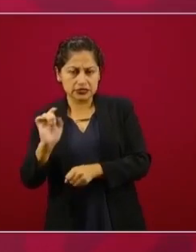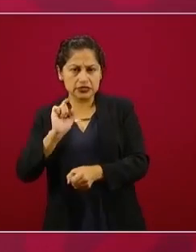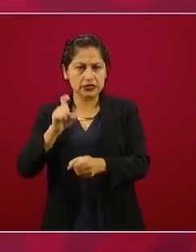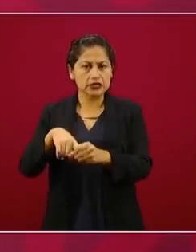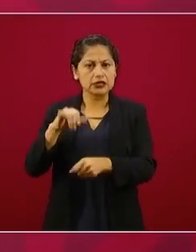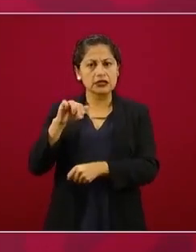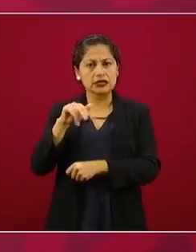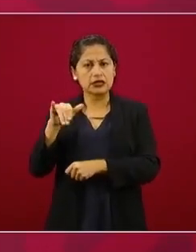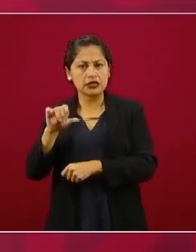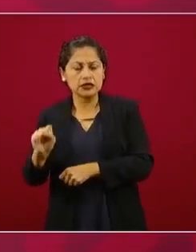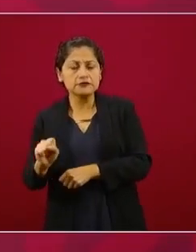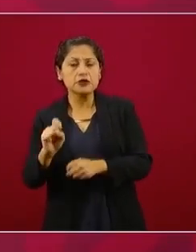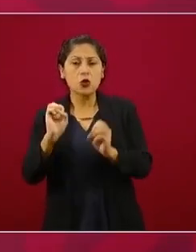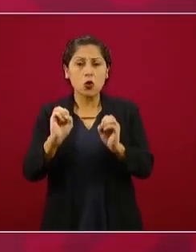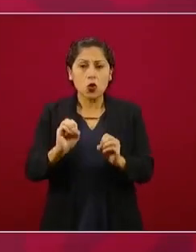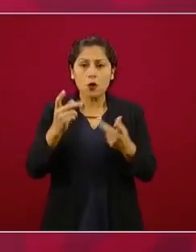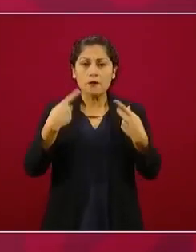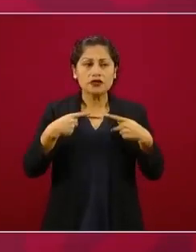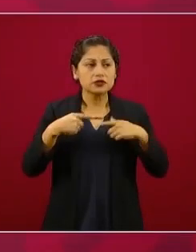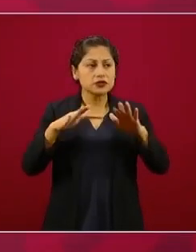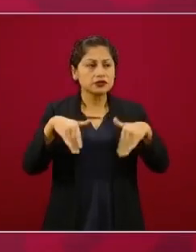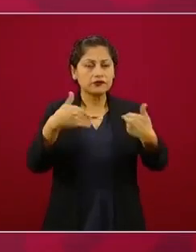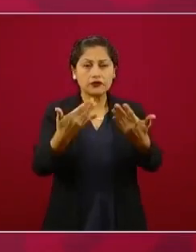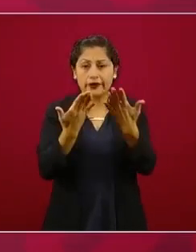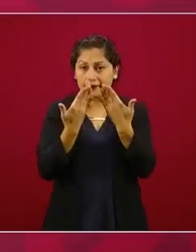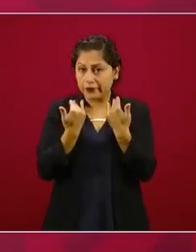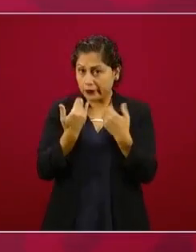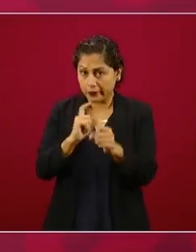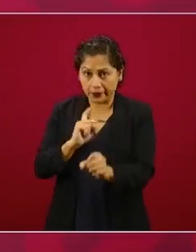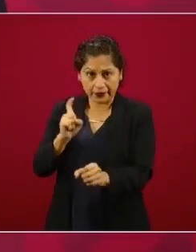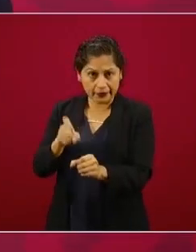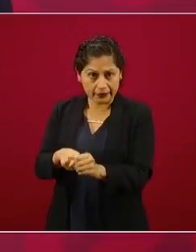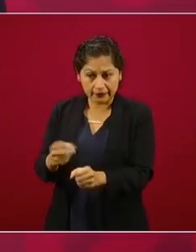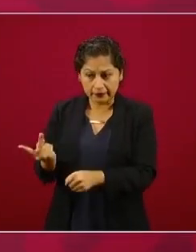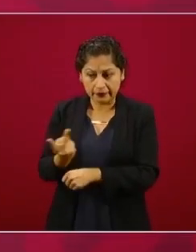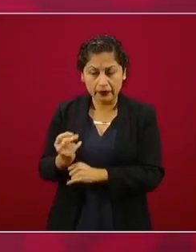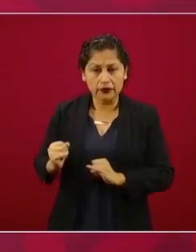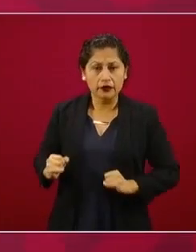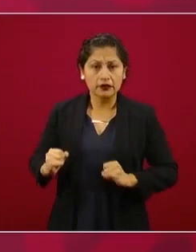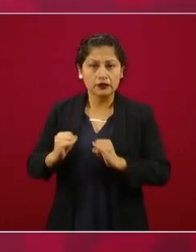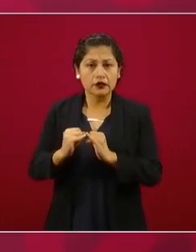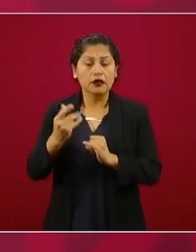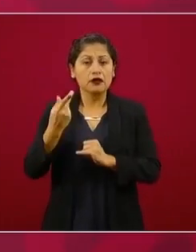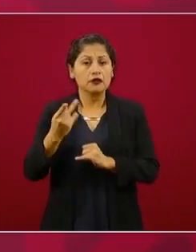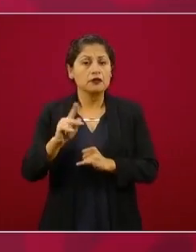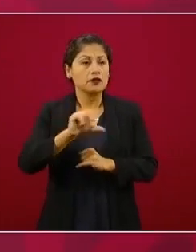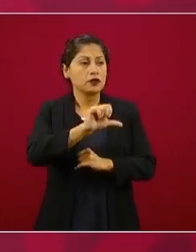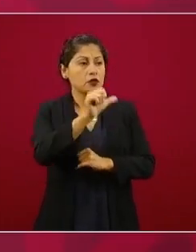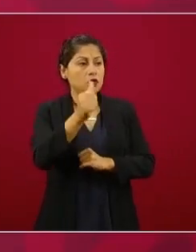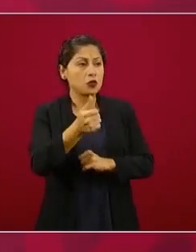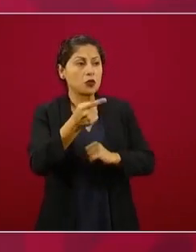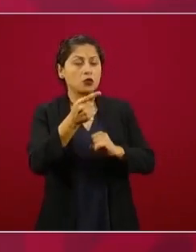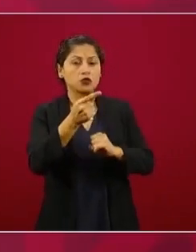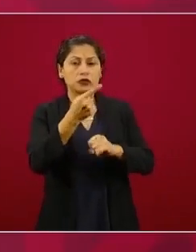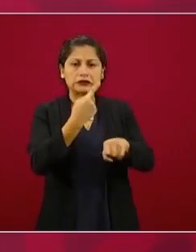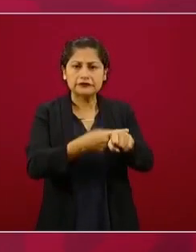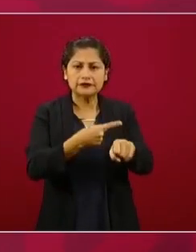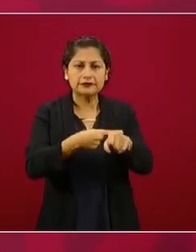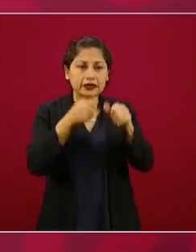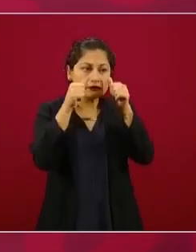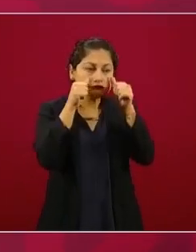tiene seguridad social, pero que necesita ser atendida por otros